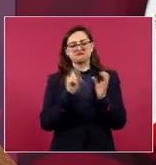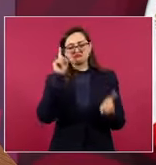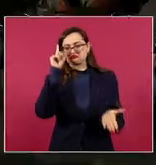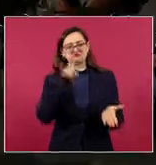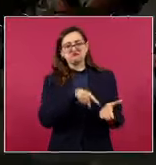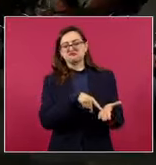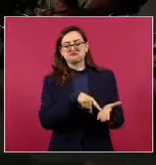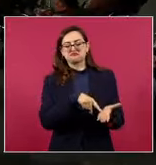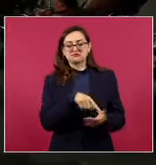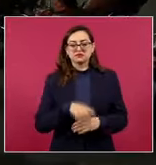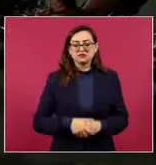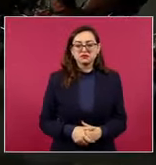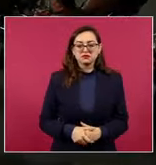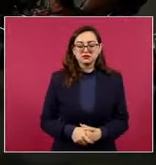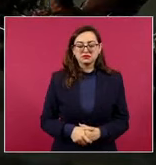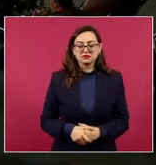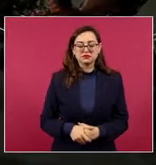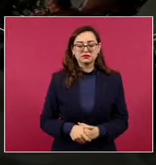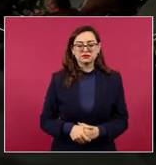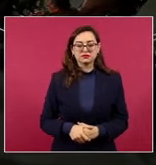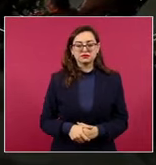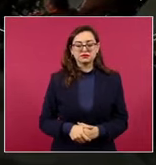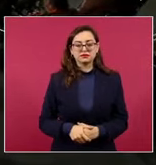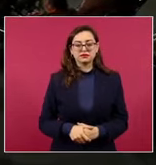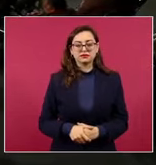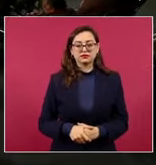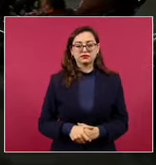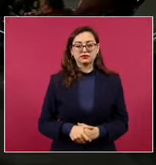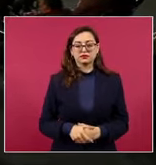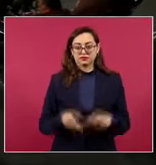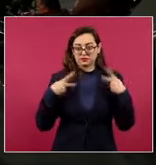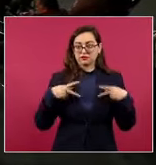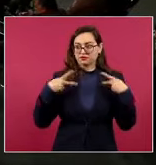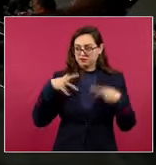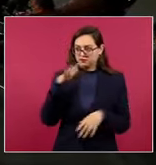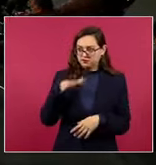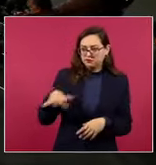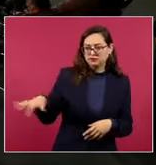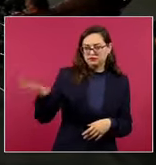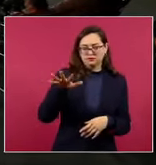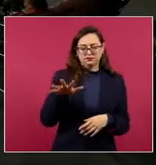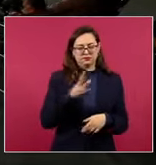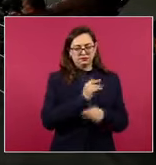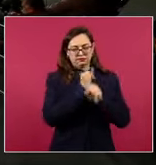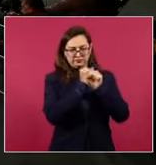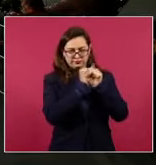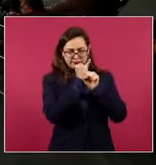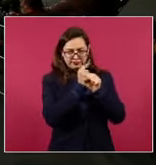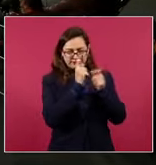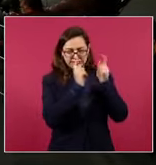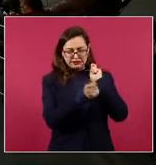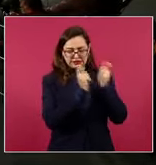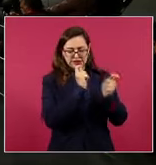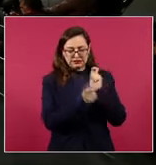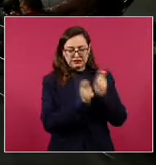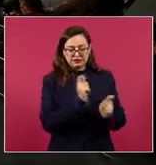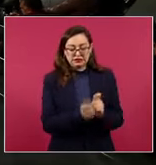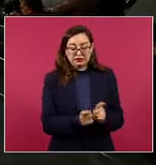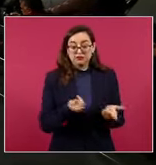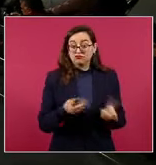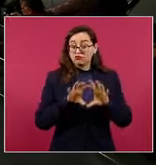es creíble o no es creíble, que la gente haga el escrutinio. Pero eso debe ser en